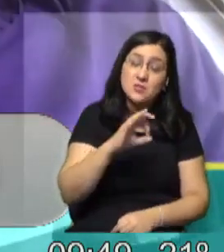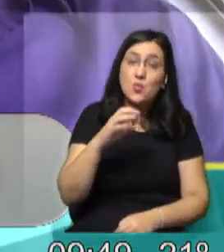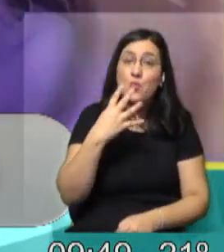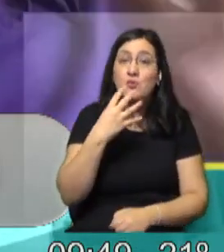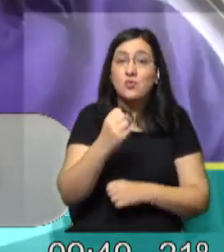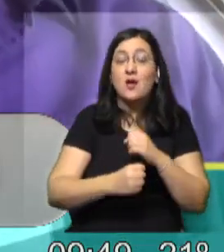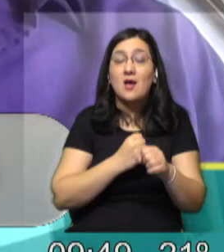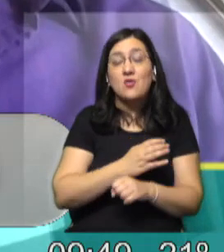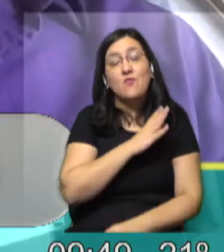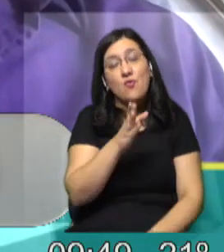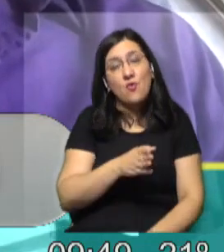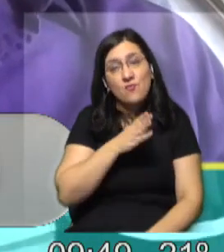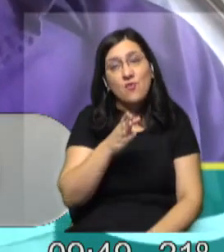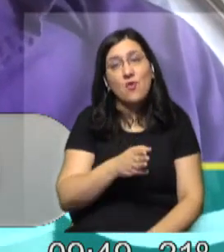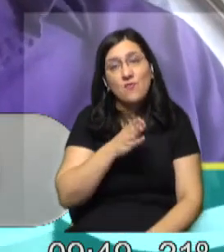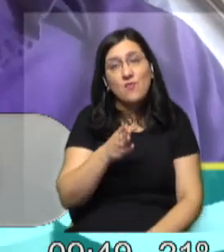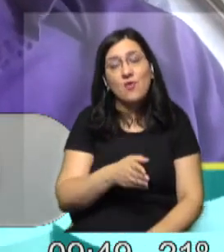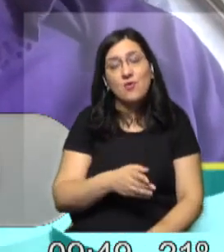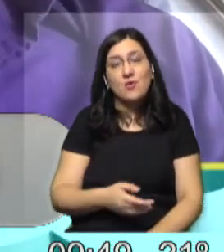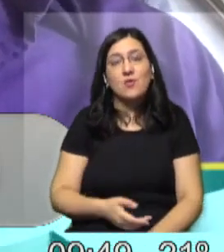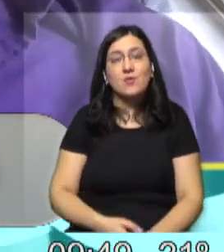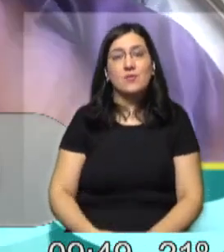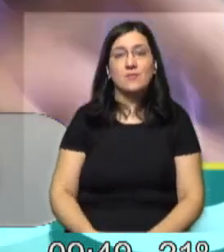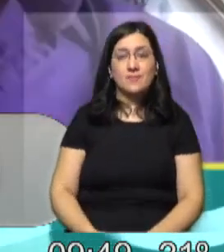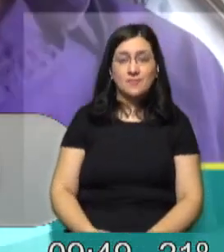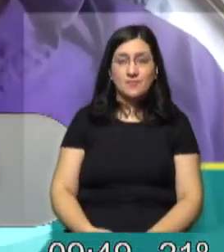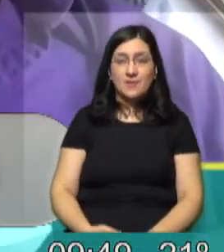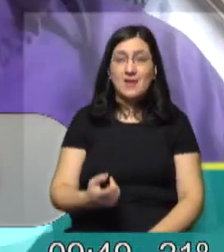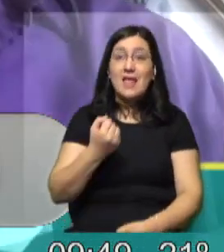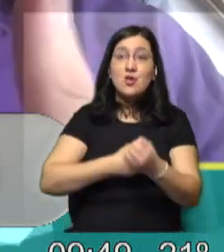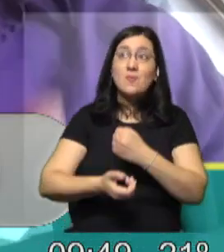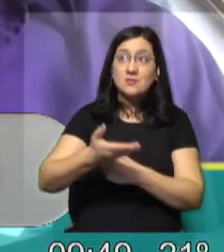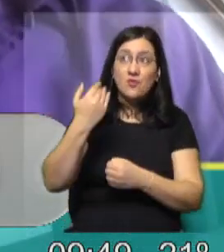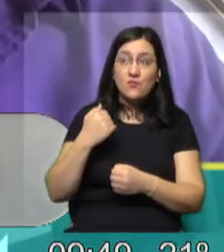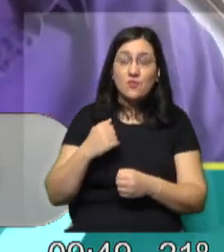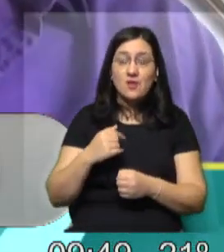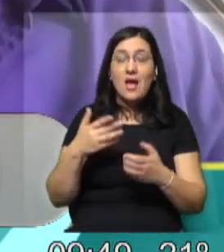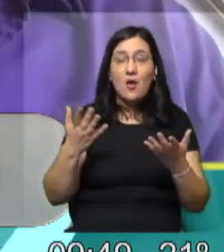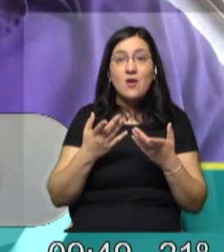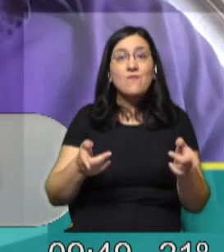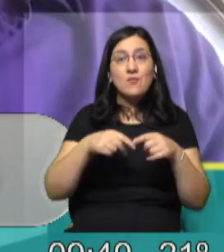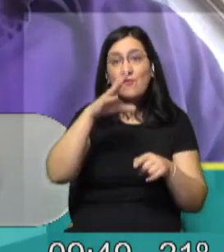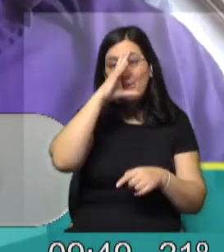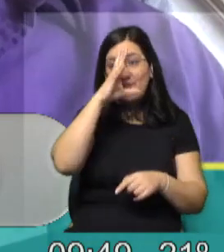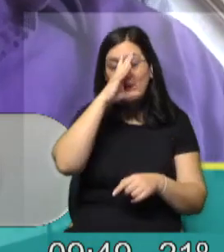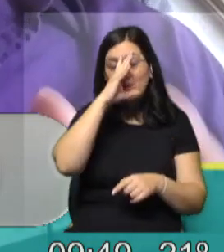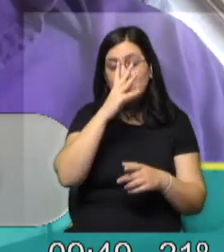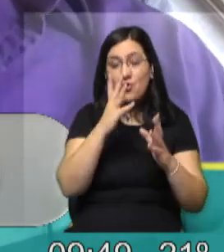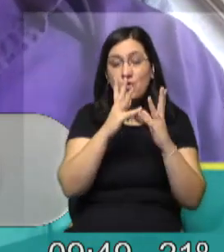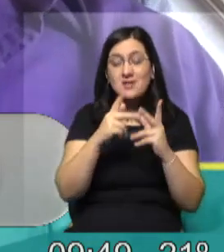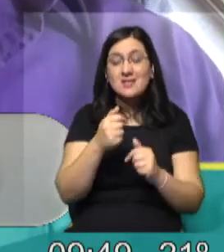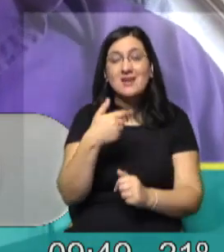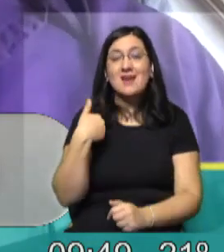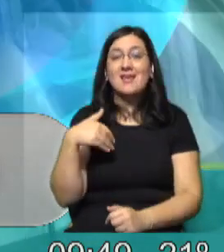a a espaciar menos esas esas esos regresos porque estuve el año pasado voy a volver ahora en febrero donde se va a organizar en